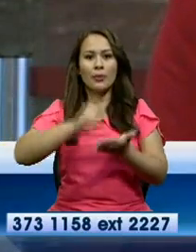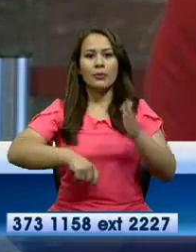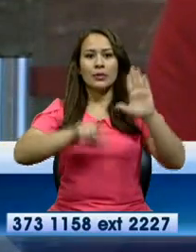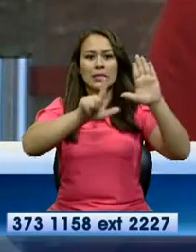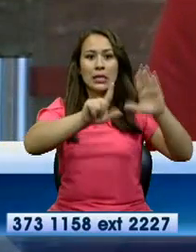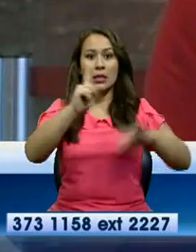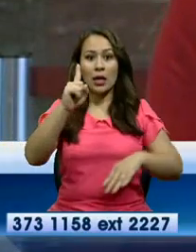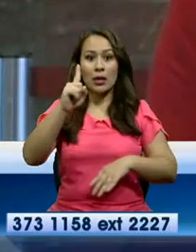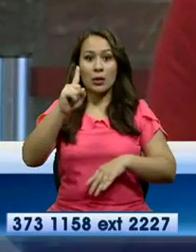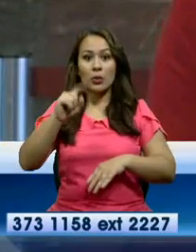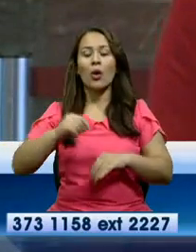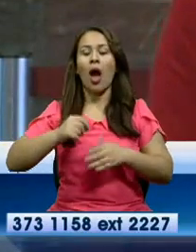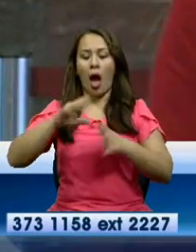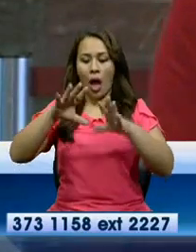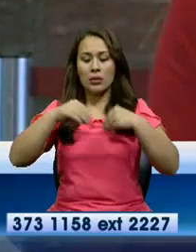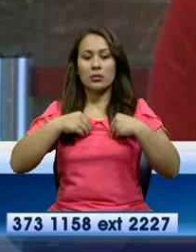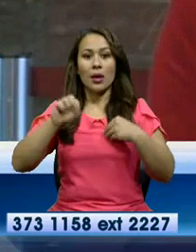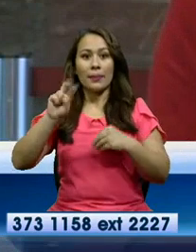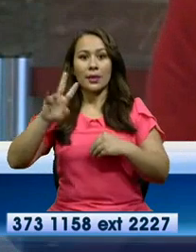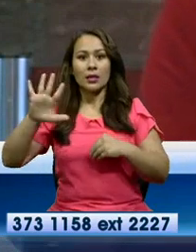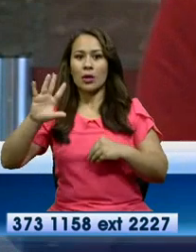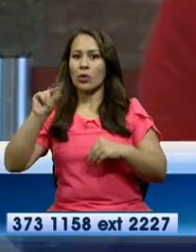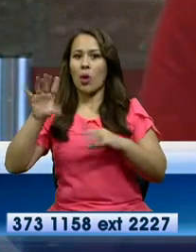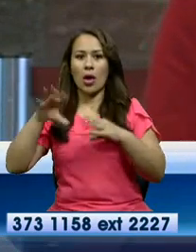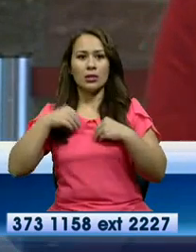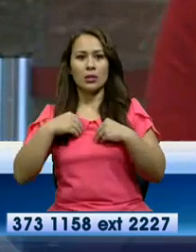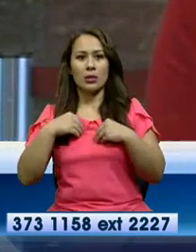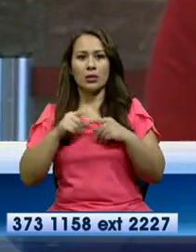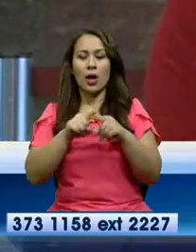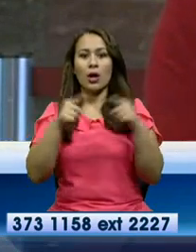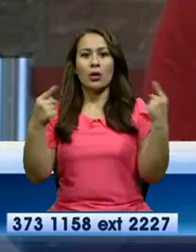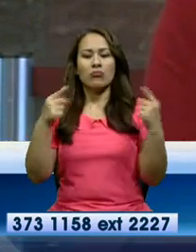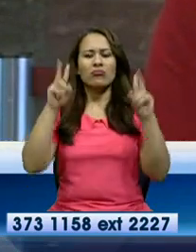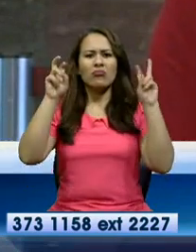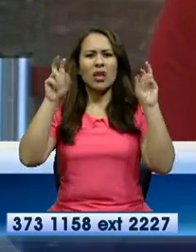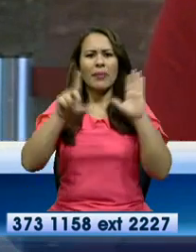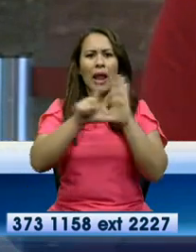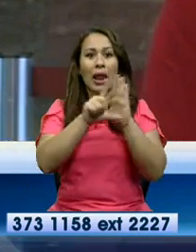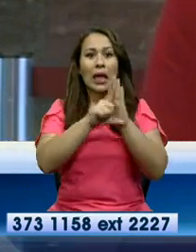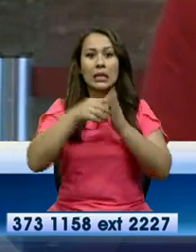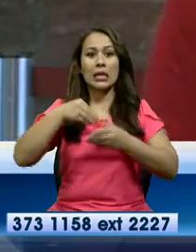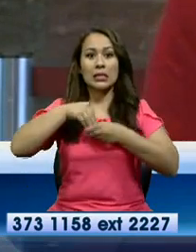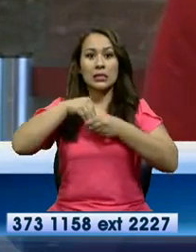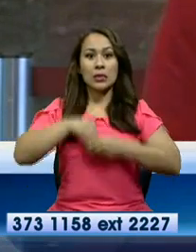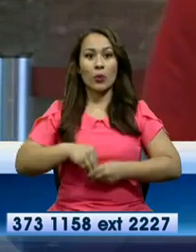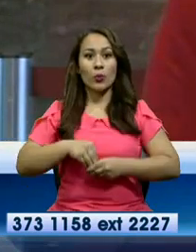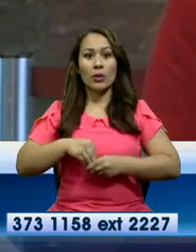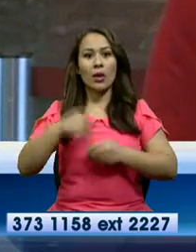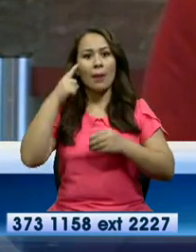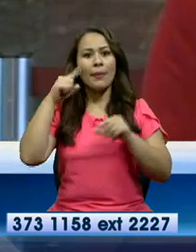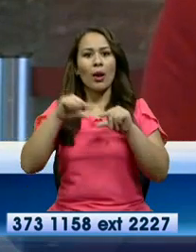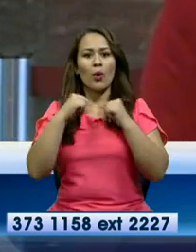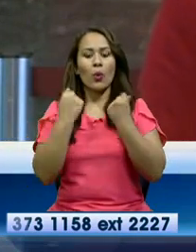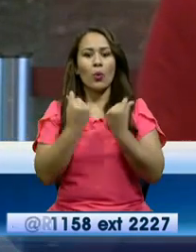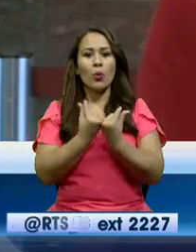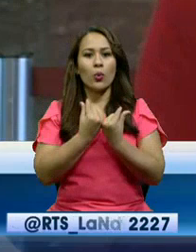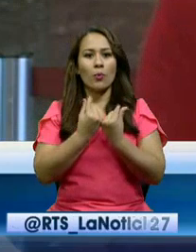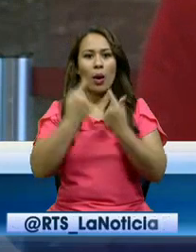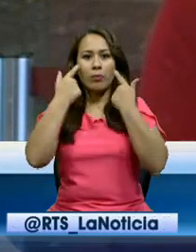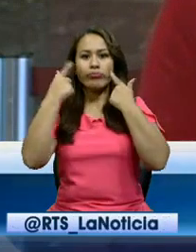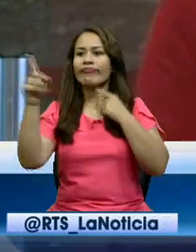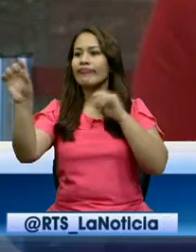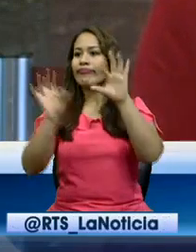votos a favor y 25 en contra el Código de Seguridad, que entre otras cosas establece la creación de una nueva fuerza integrada por miembros de la